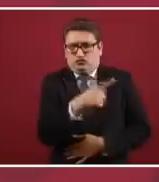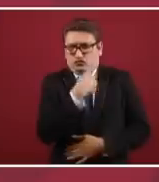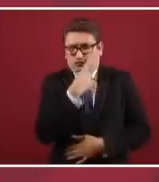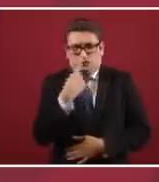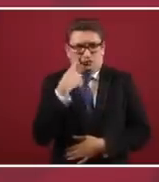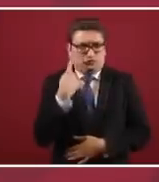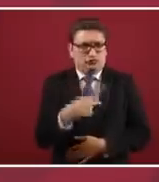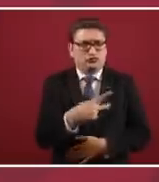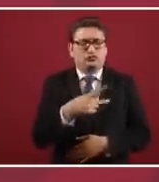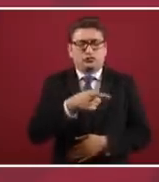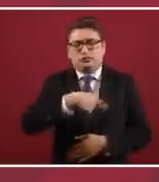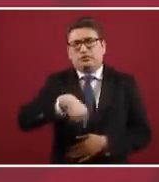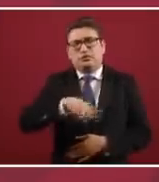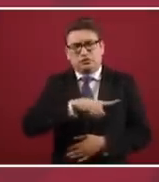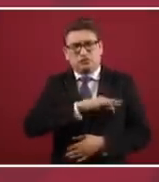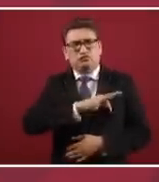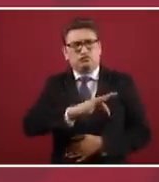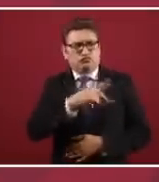pueda